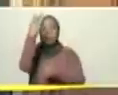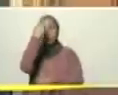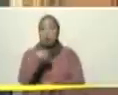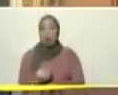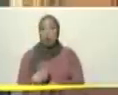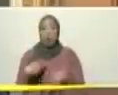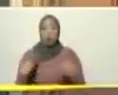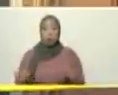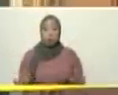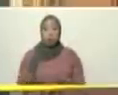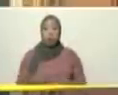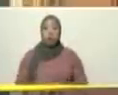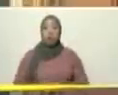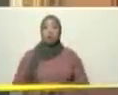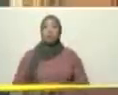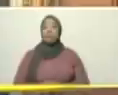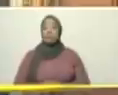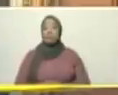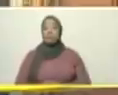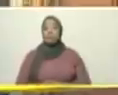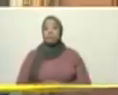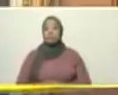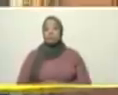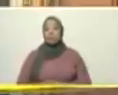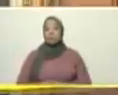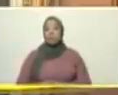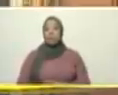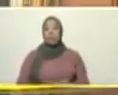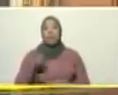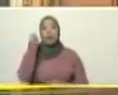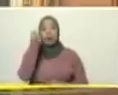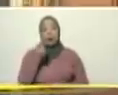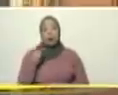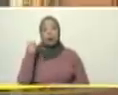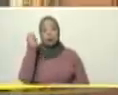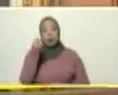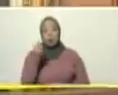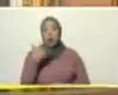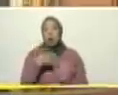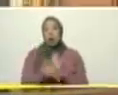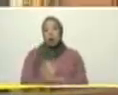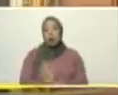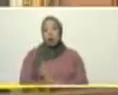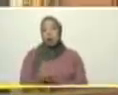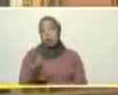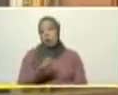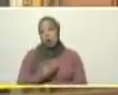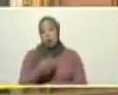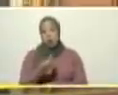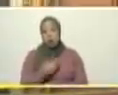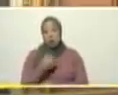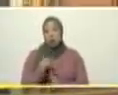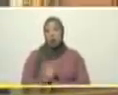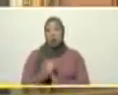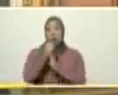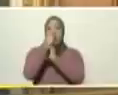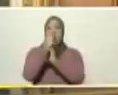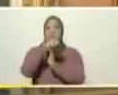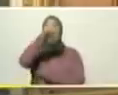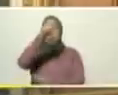castigarla. Ahora, esa es una reflexión que te dejo como alcalde, como líder político que